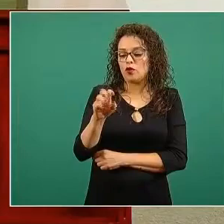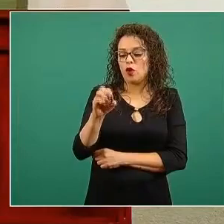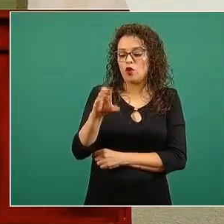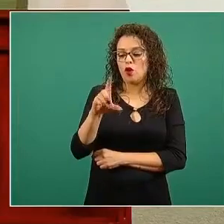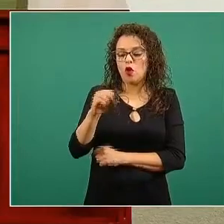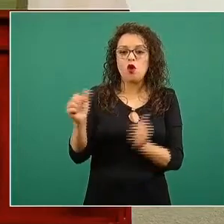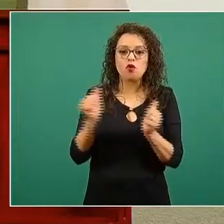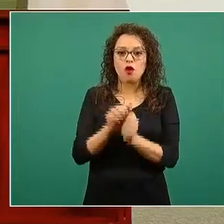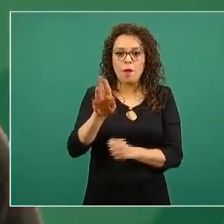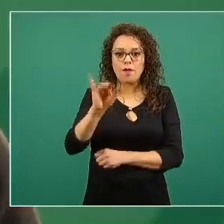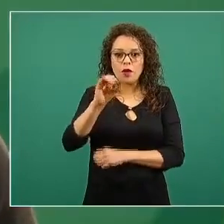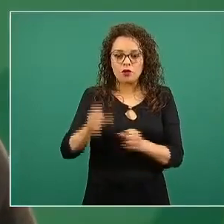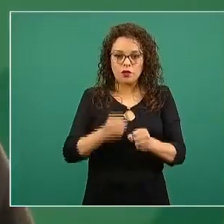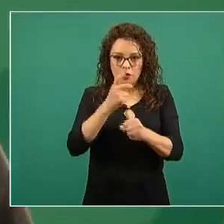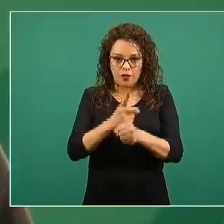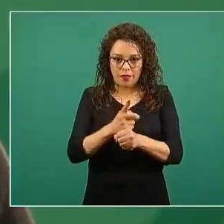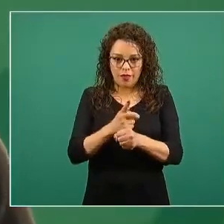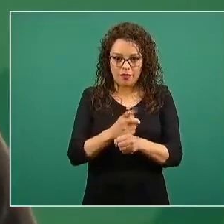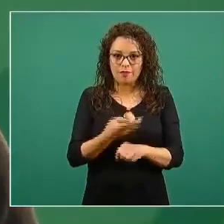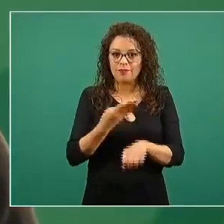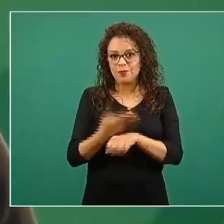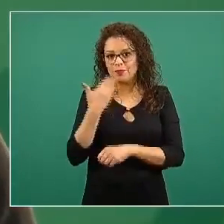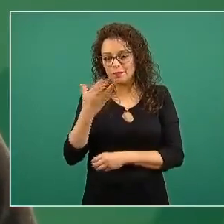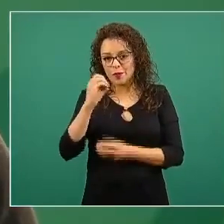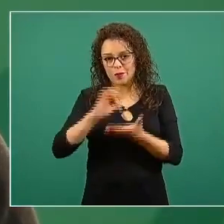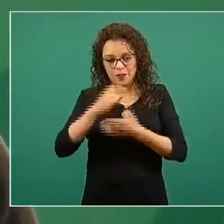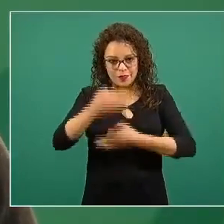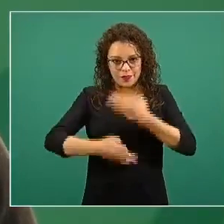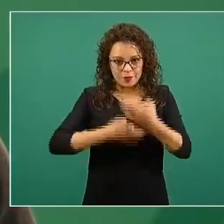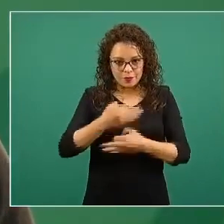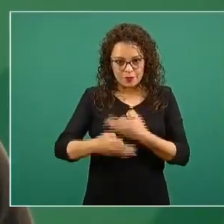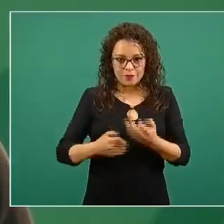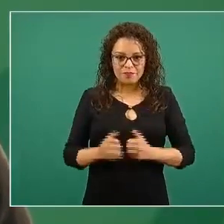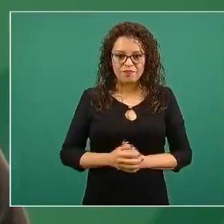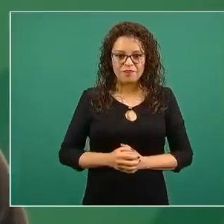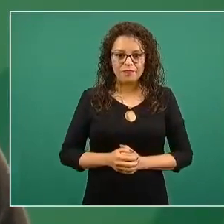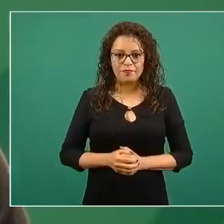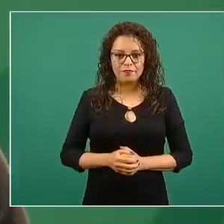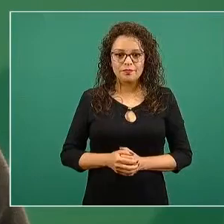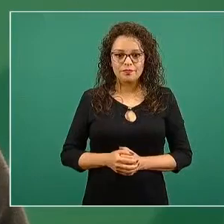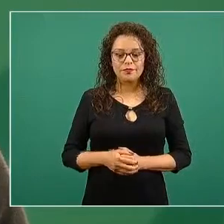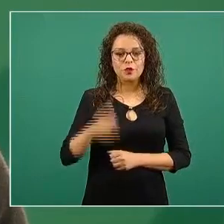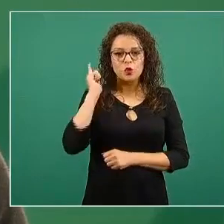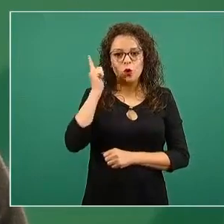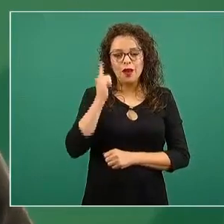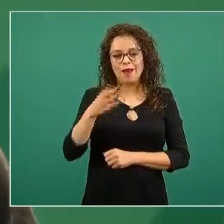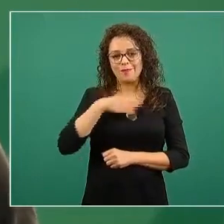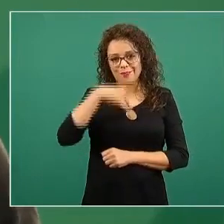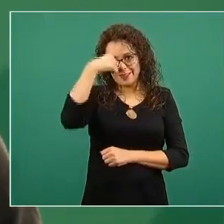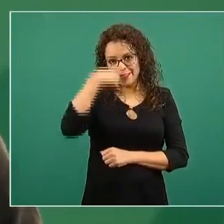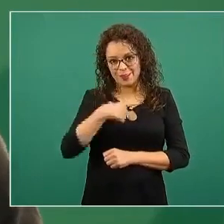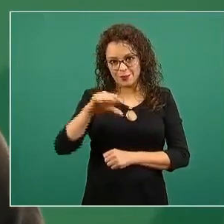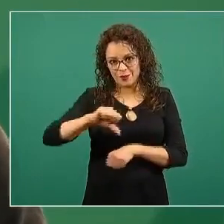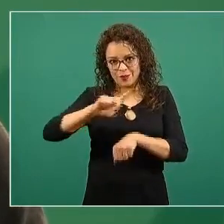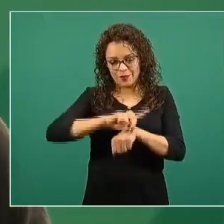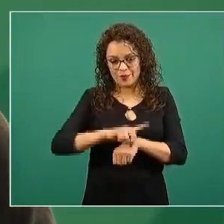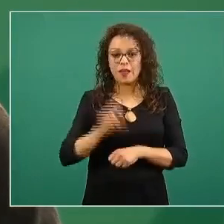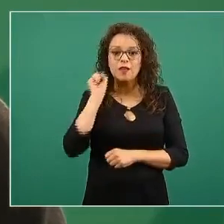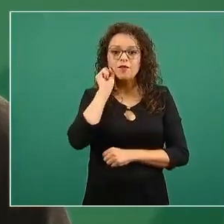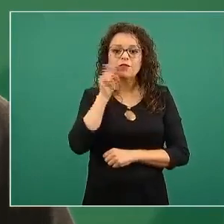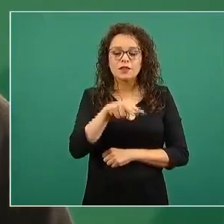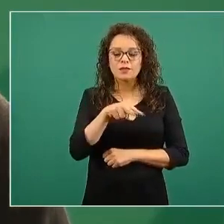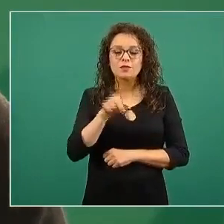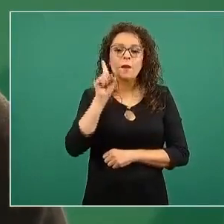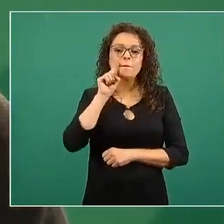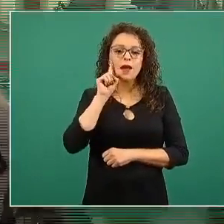¿Sí? Muy bien, pues muchas gracias a todos. Esperemos tengan una buena noche, esperando vernos mañana nuevamente en esta conferencia.